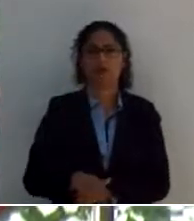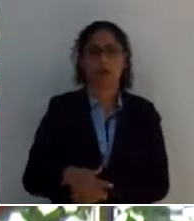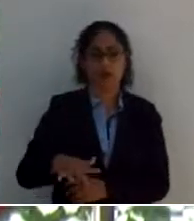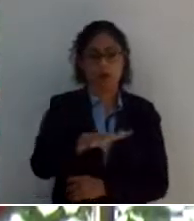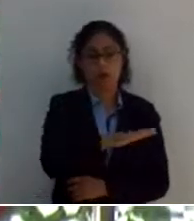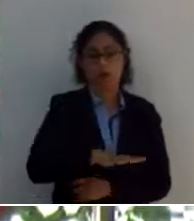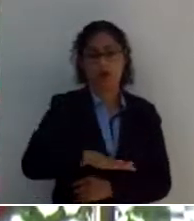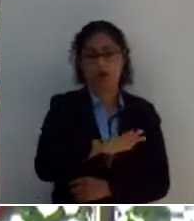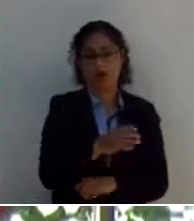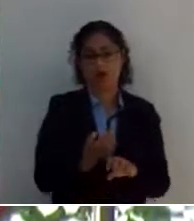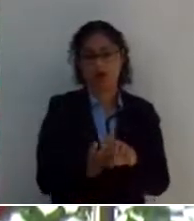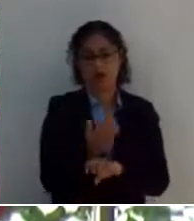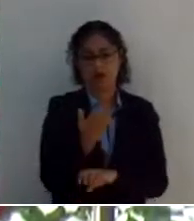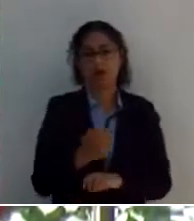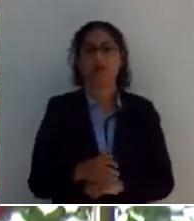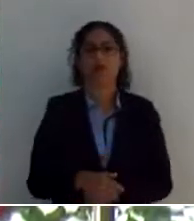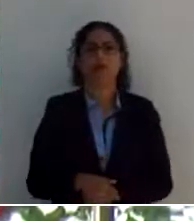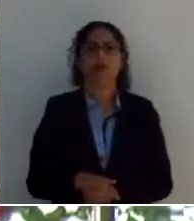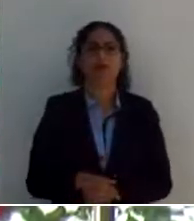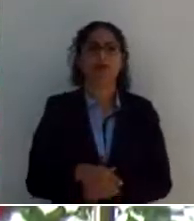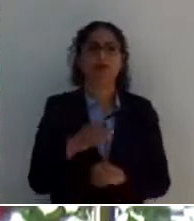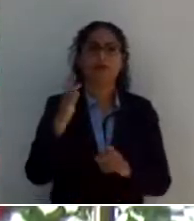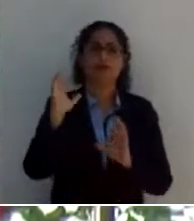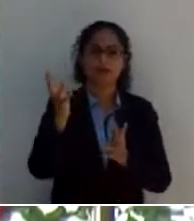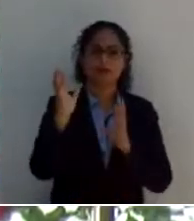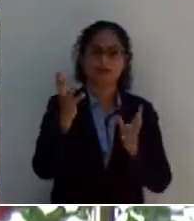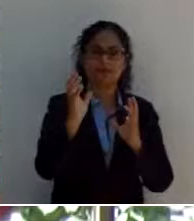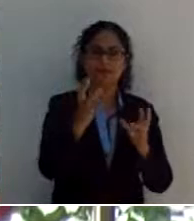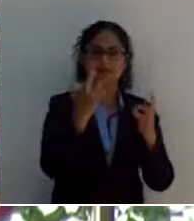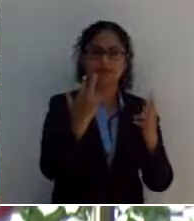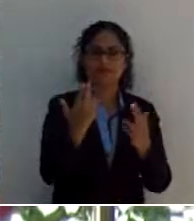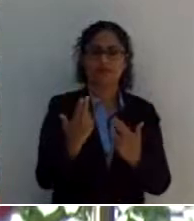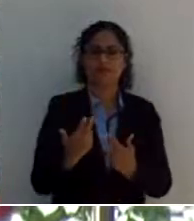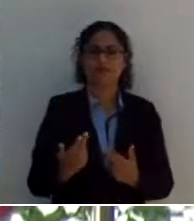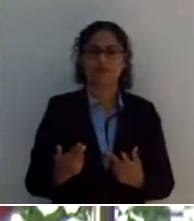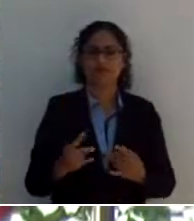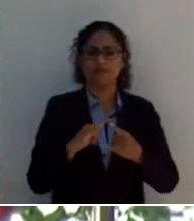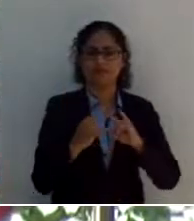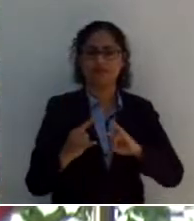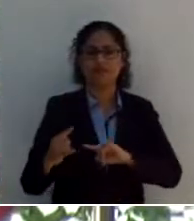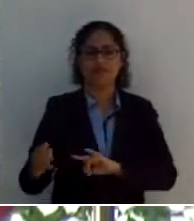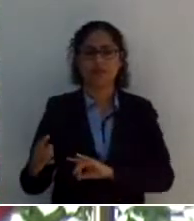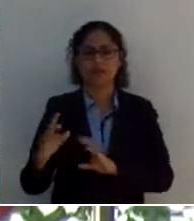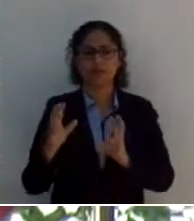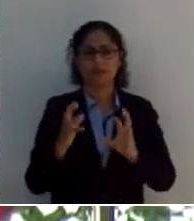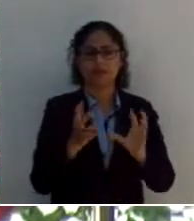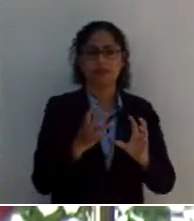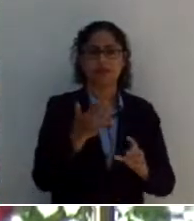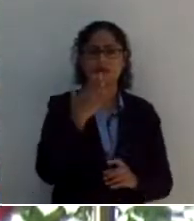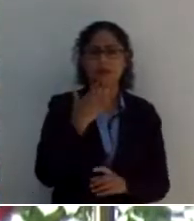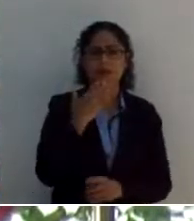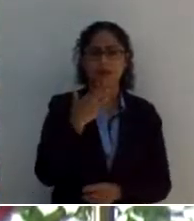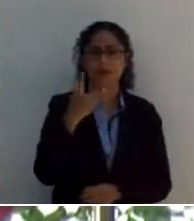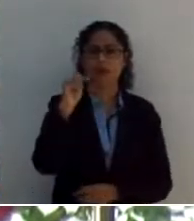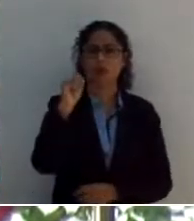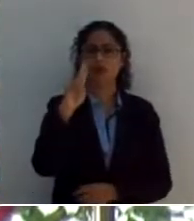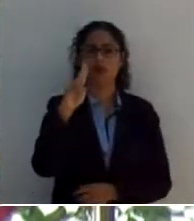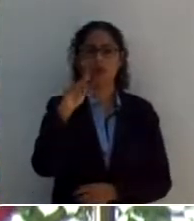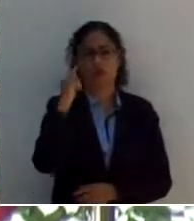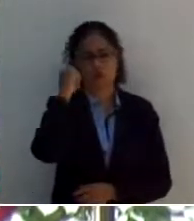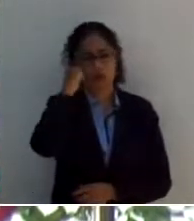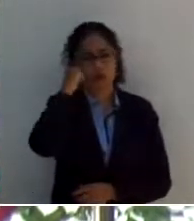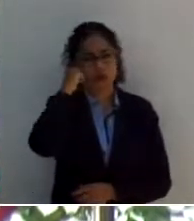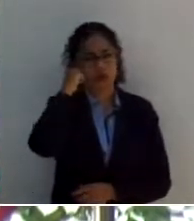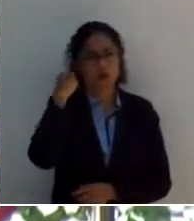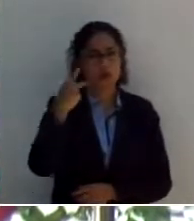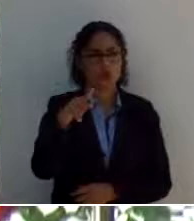el estado, con patrullas destartaladas, andaban en surus o vehículos de esos